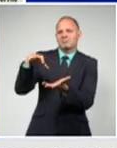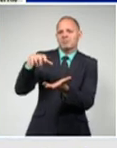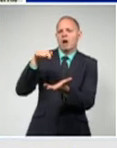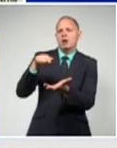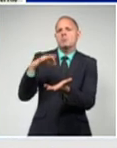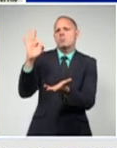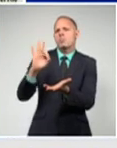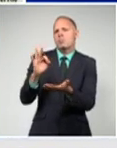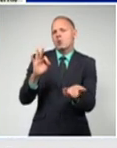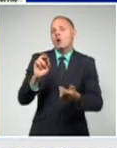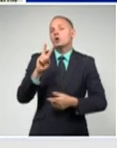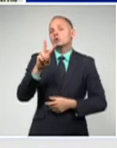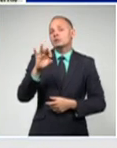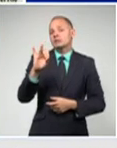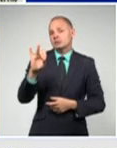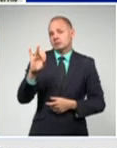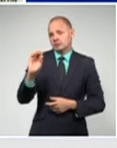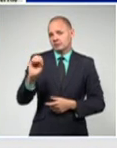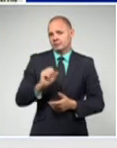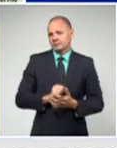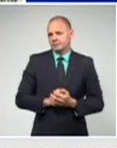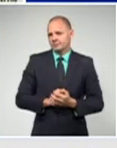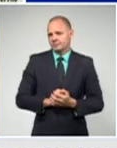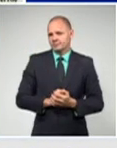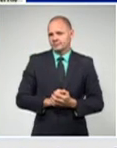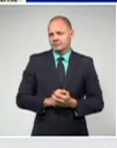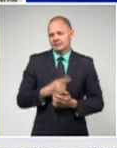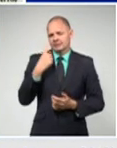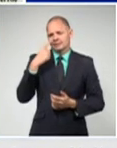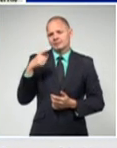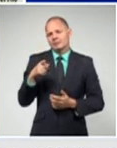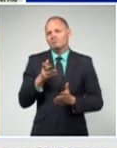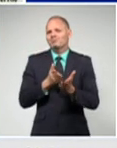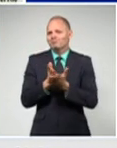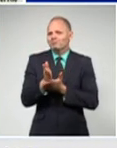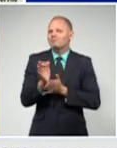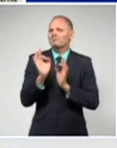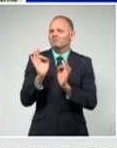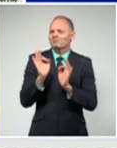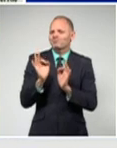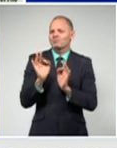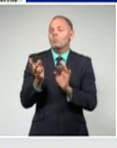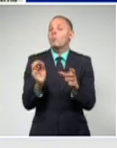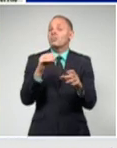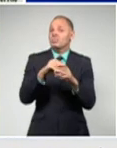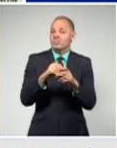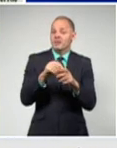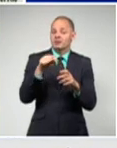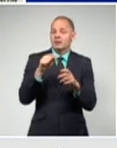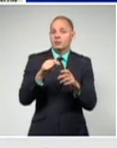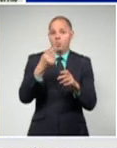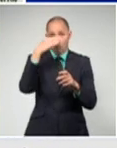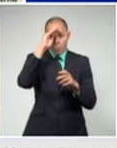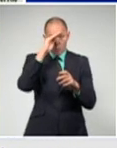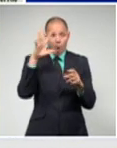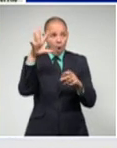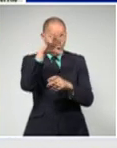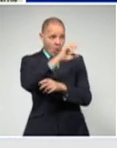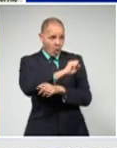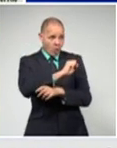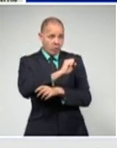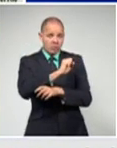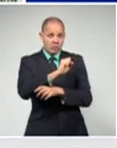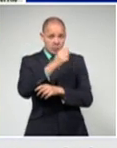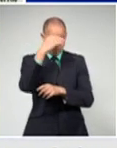270,6, pues todavía se mantiene entre los municipios que mayor tasa de incidencia